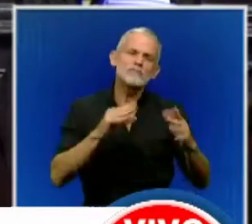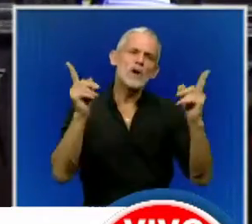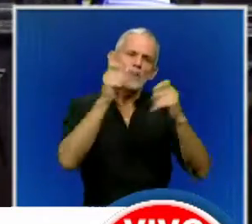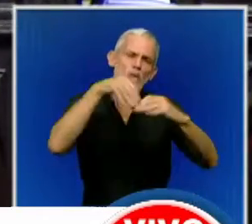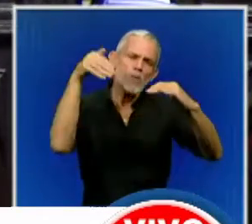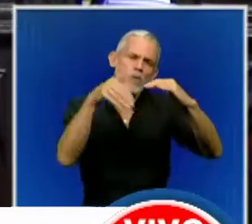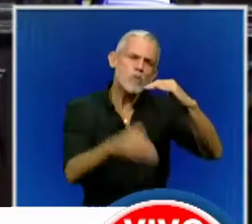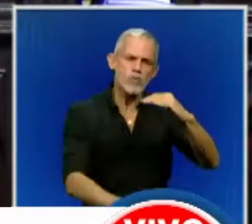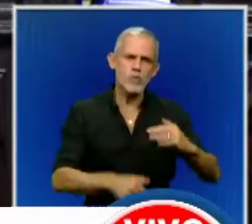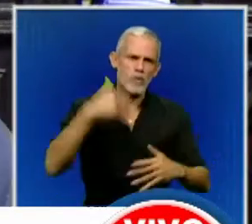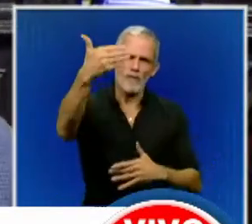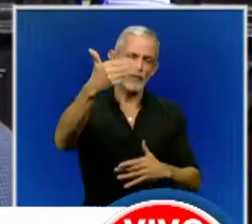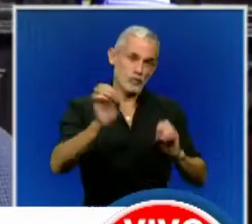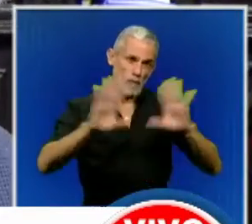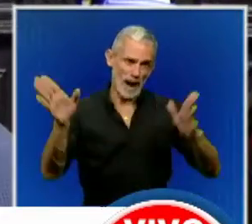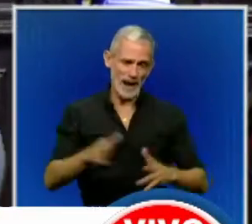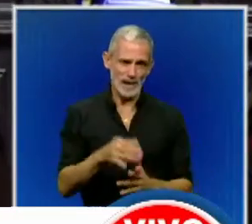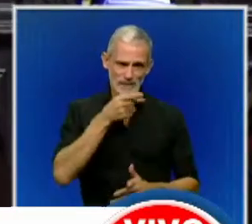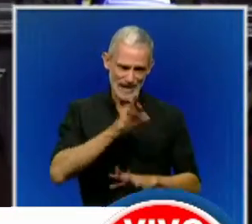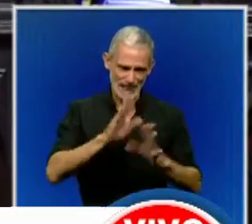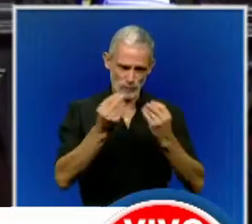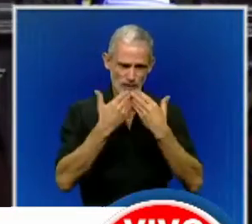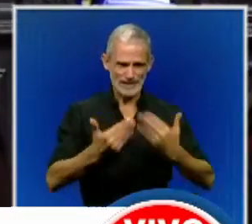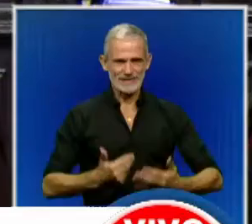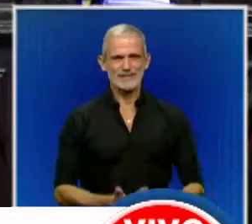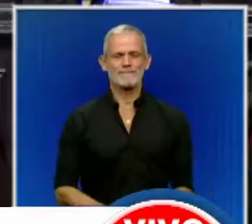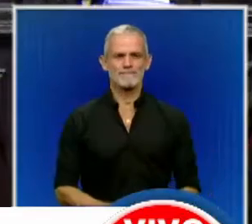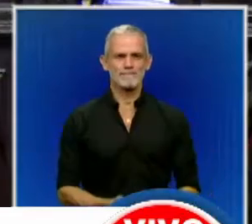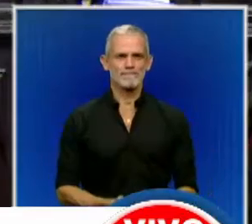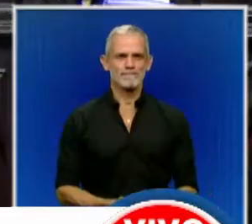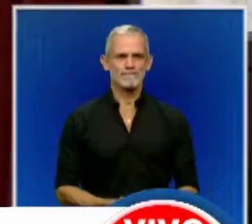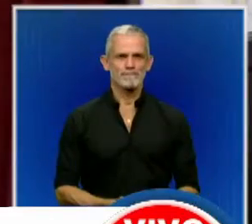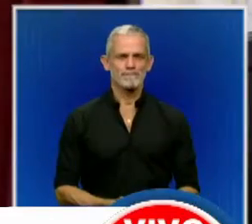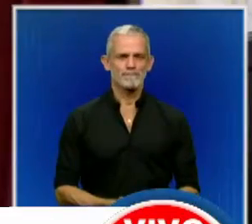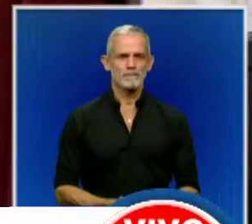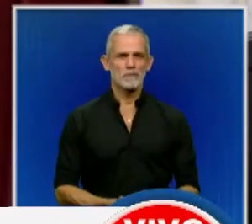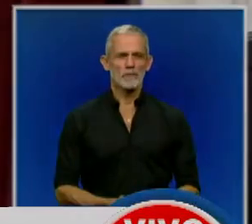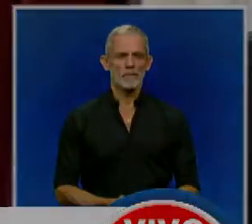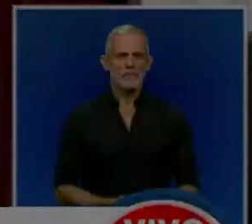e hipotecamos absolutamente nuestro futuro. Nada más, señor presidente. Gracias.